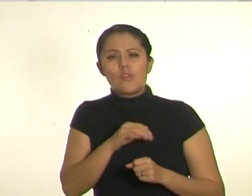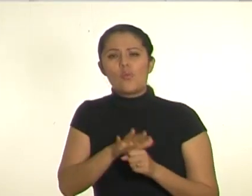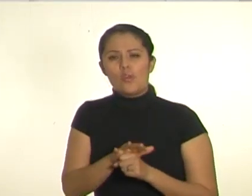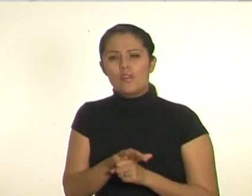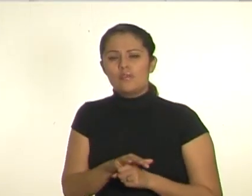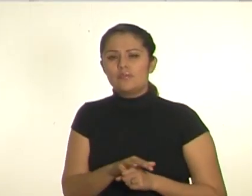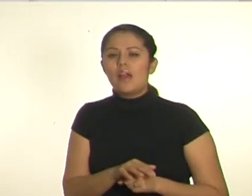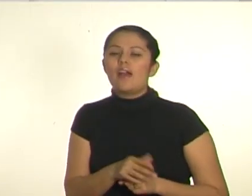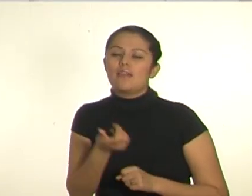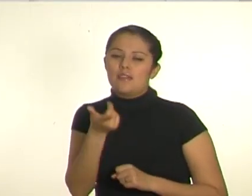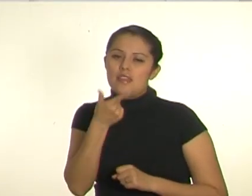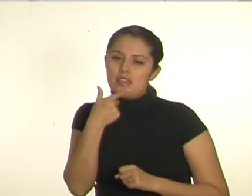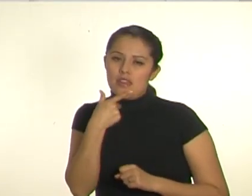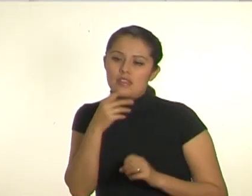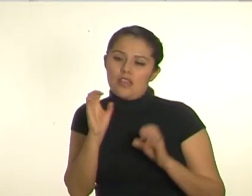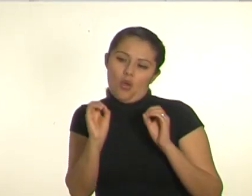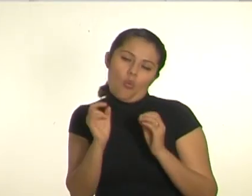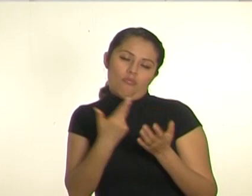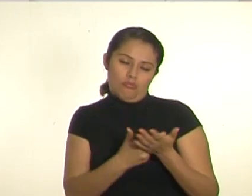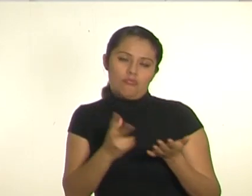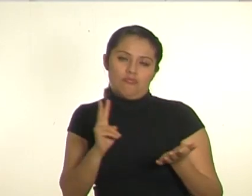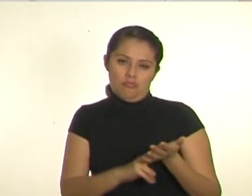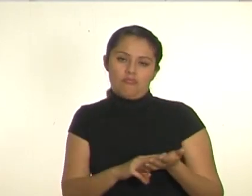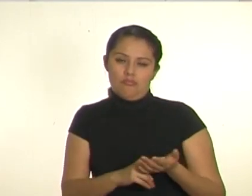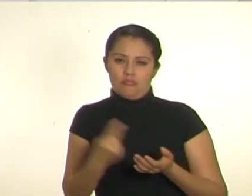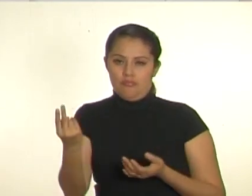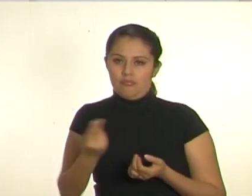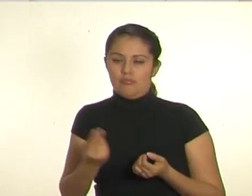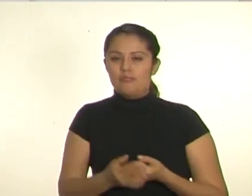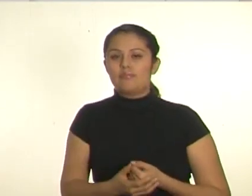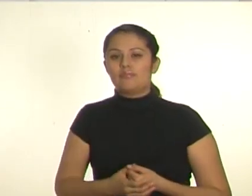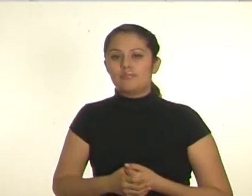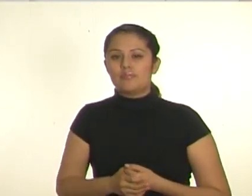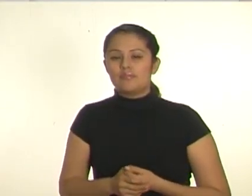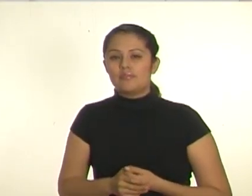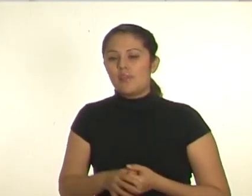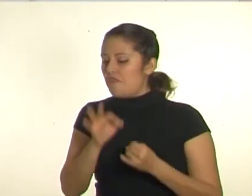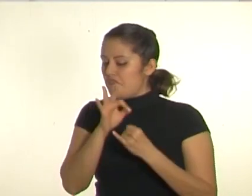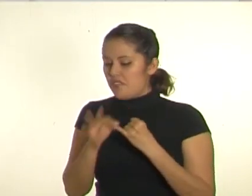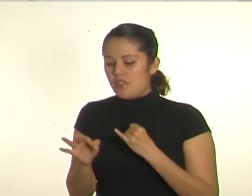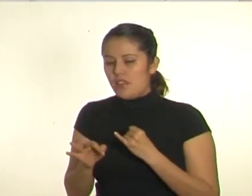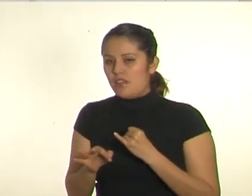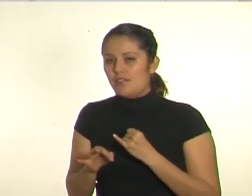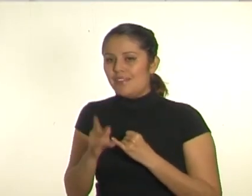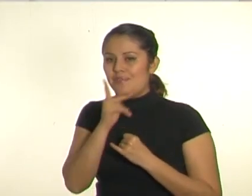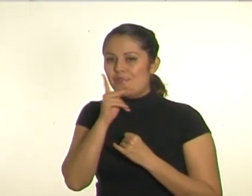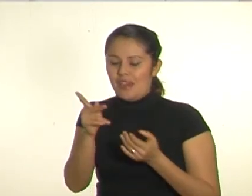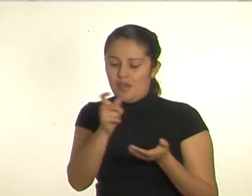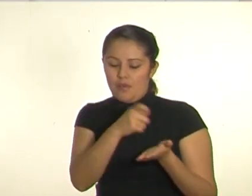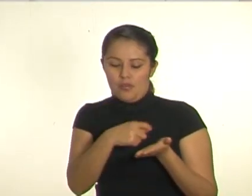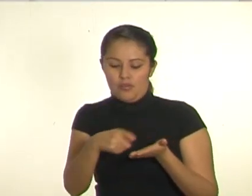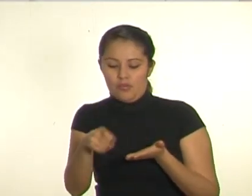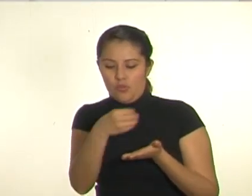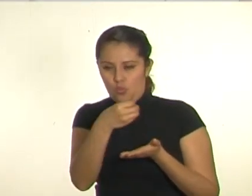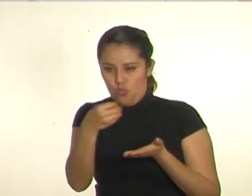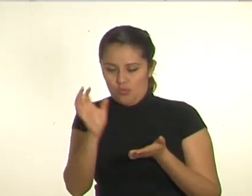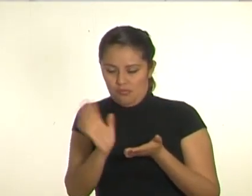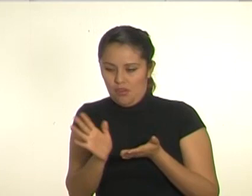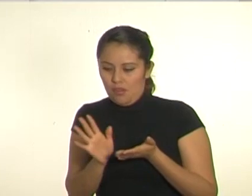inglesas o dobles de la forma adecuada. Y por último, el cierre de la comilla